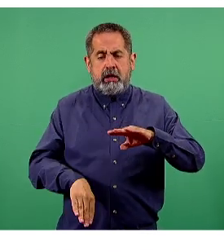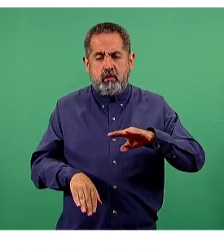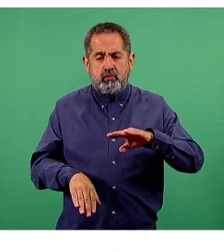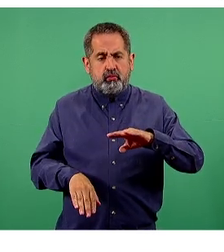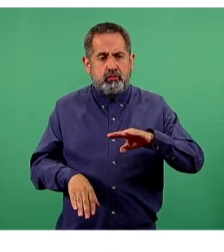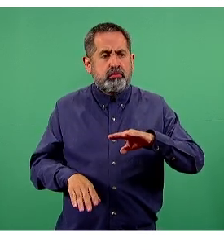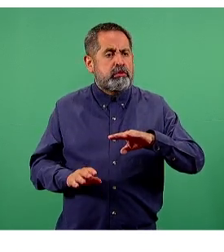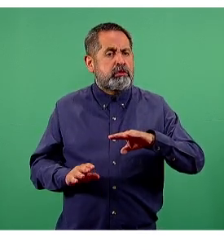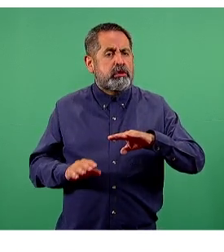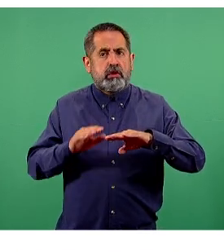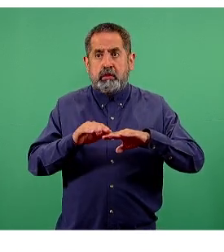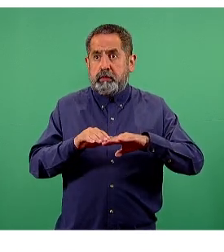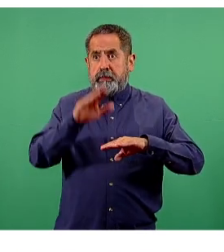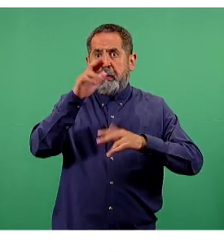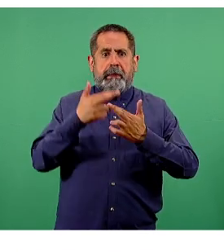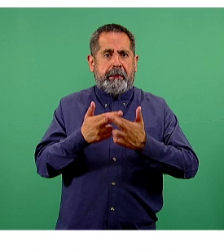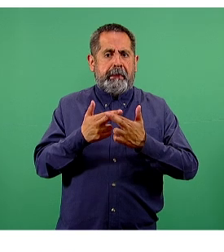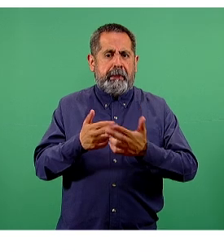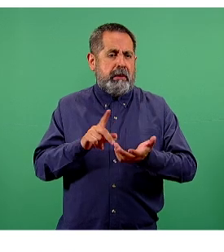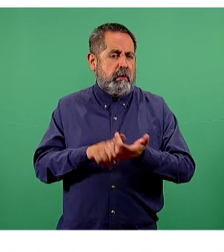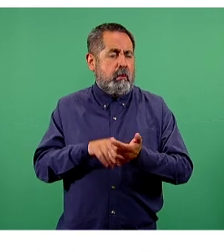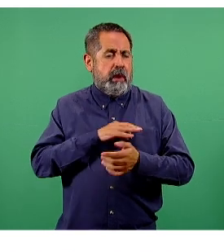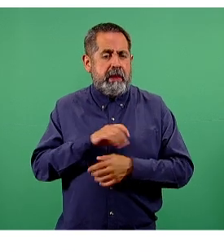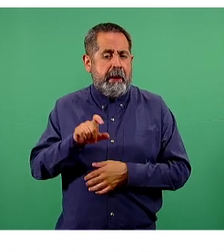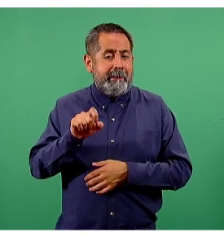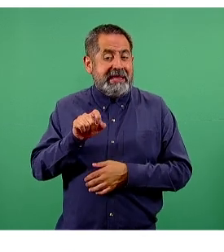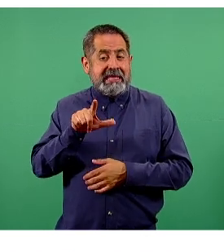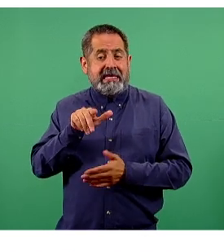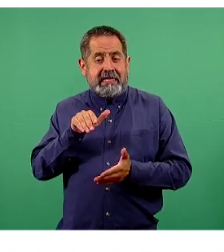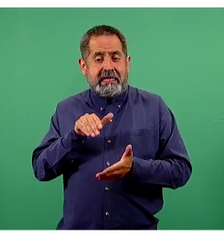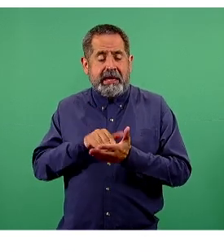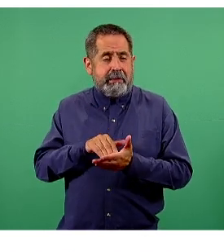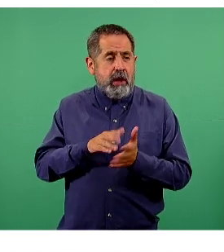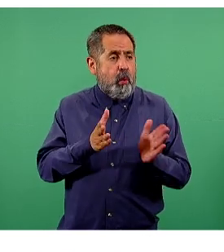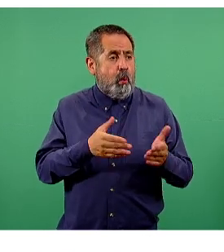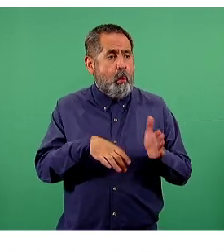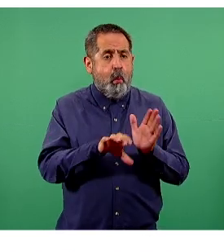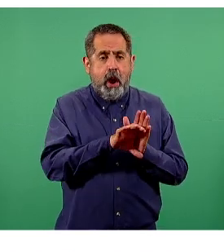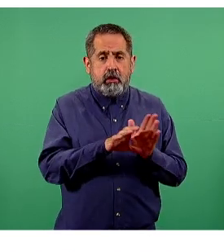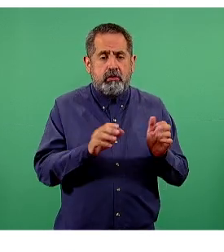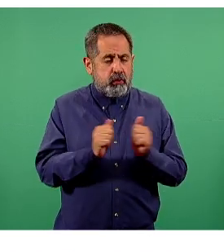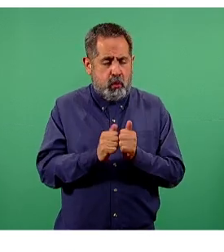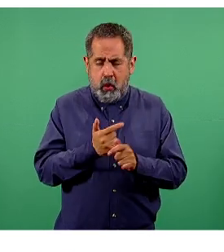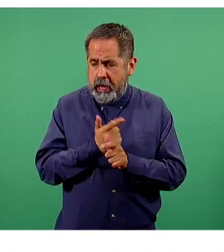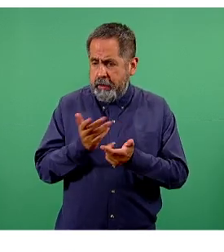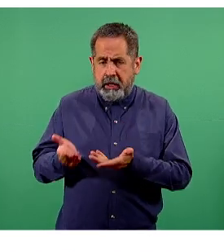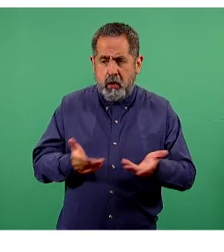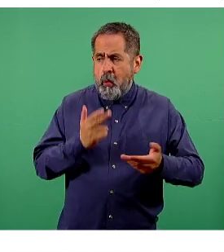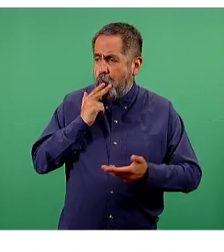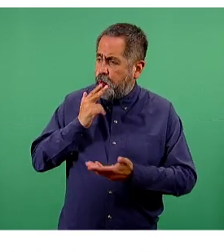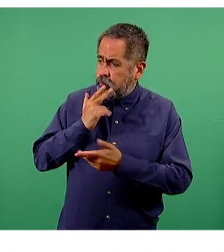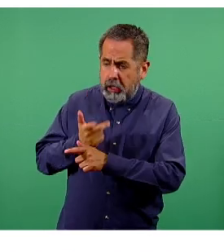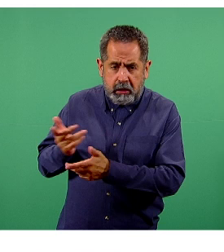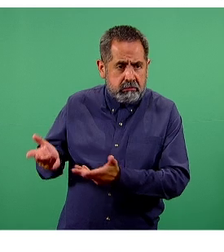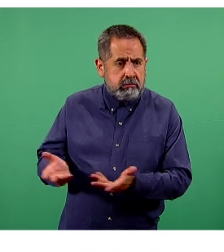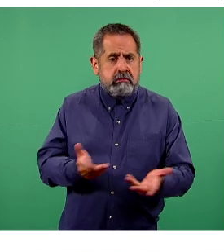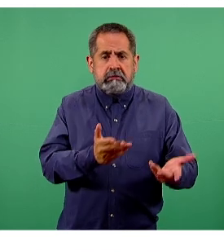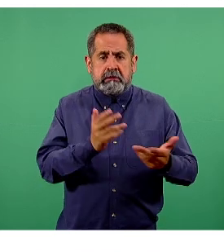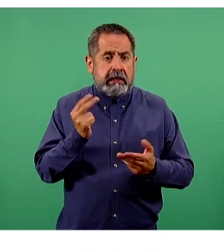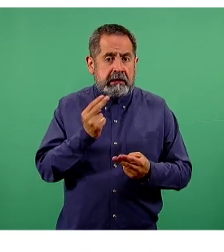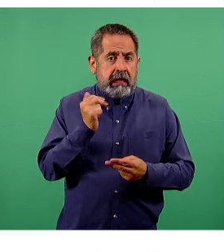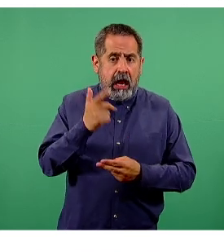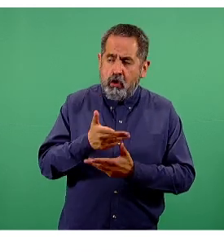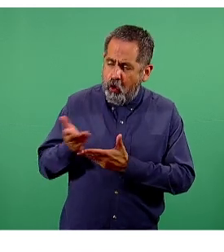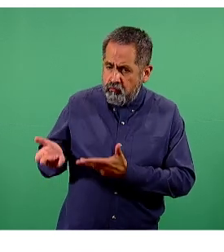camas, lo cual nos deja más de 27,000 camas disponibles de este tipo en todo el territorio nacional. Si